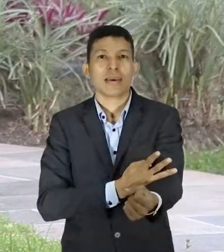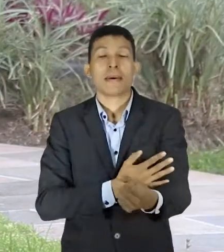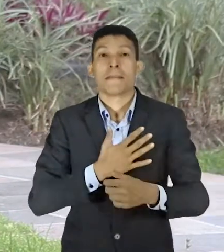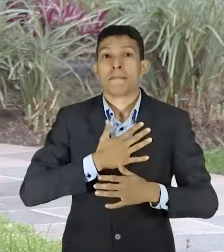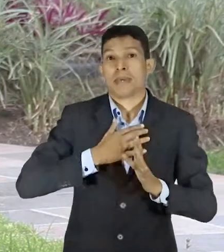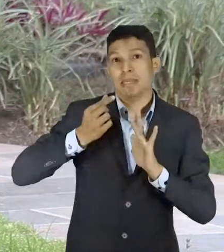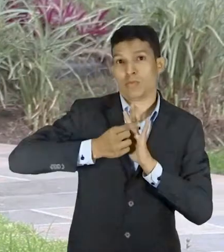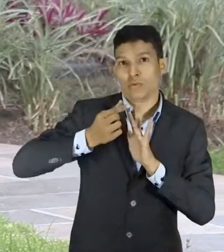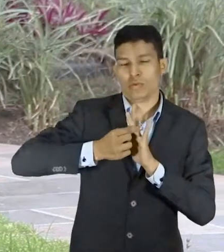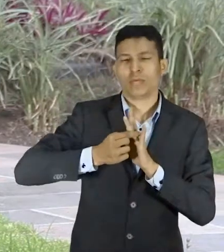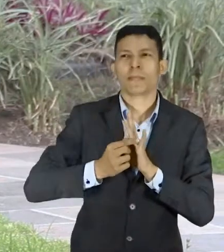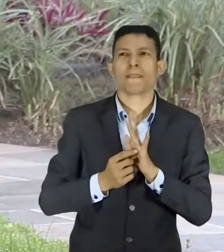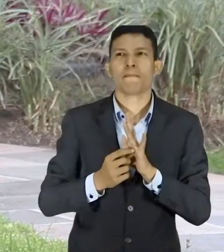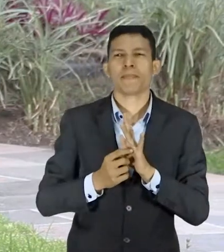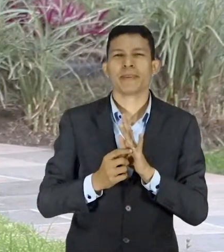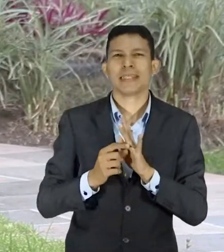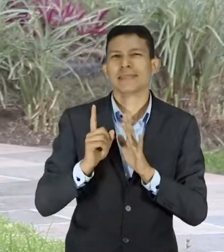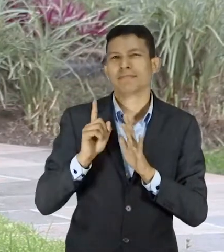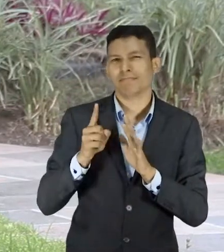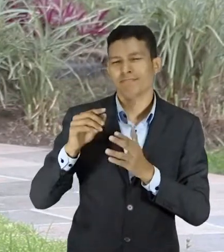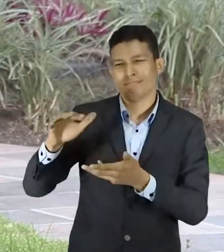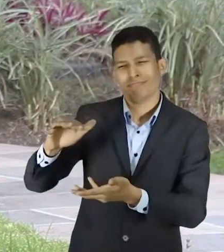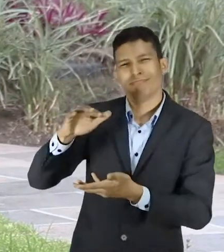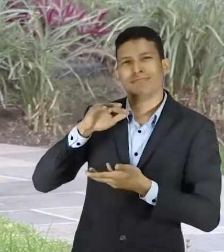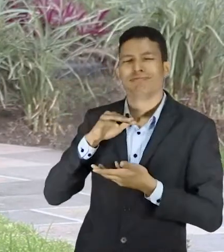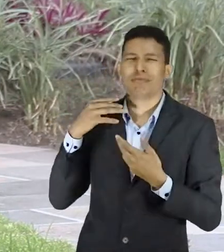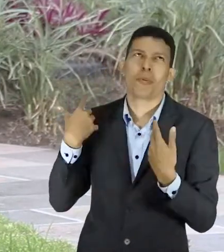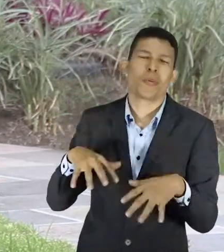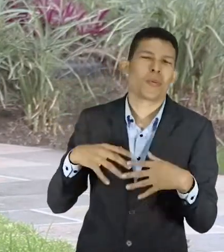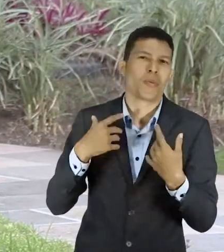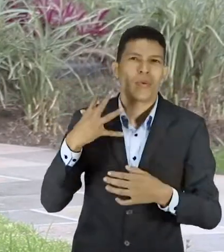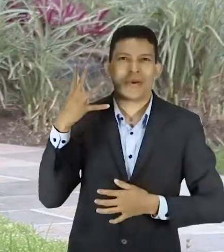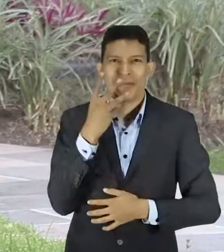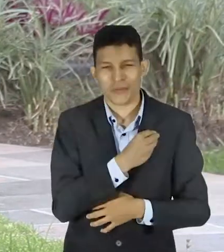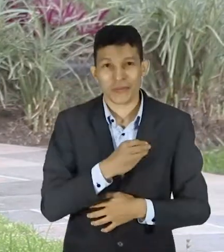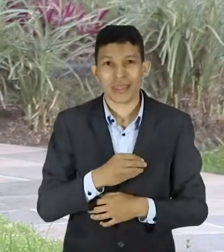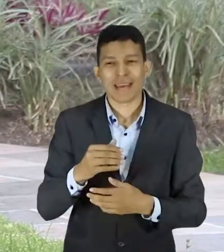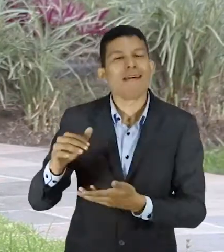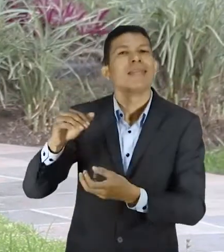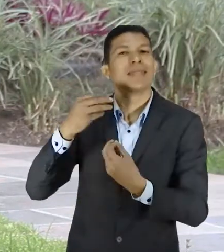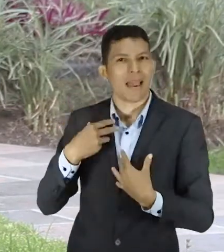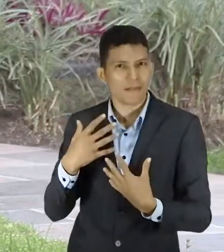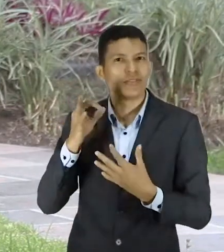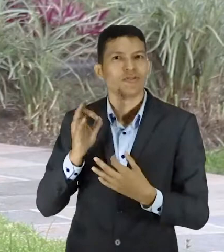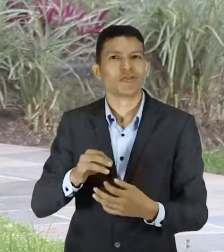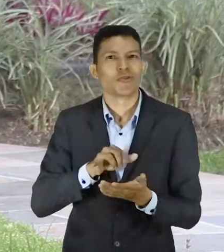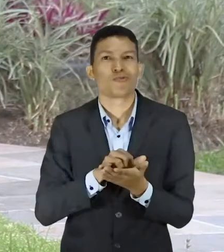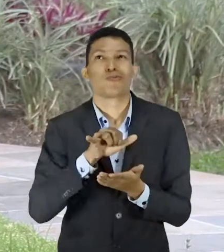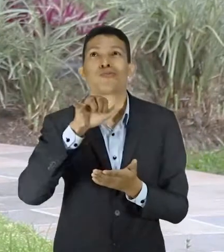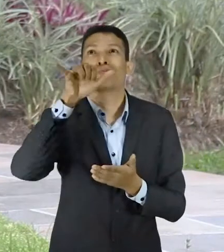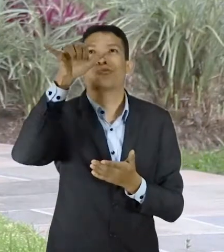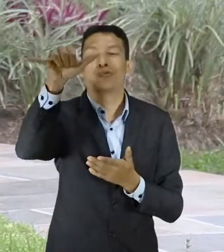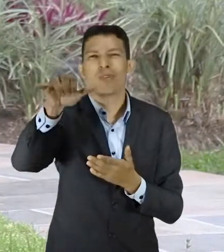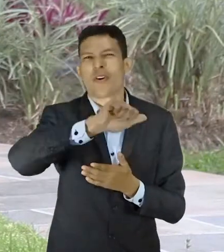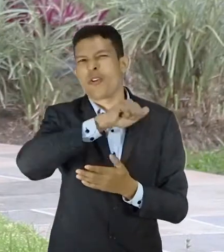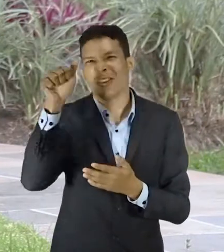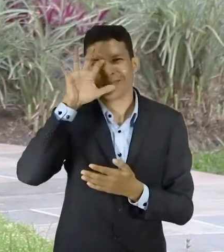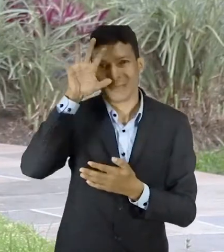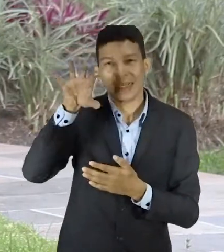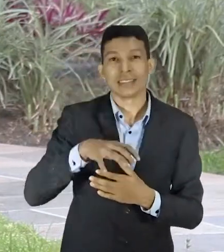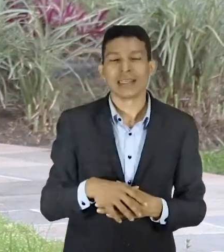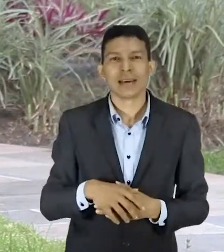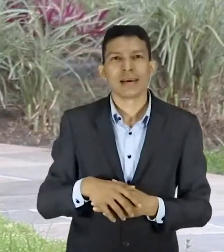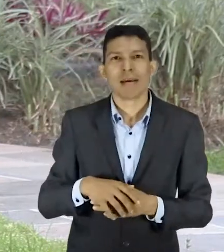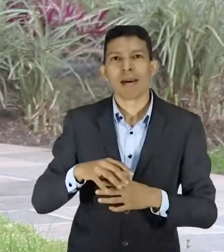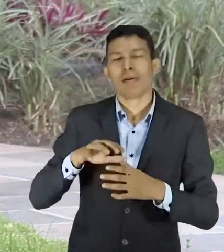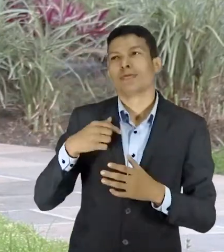mi esposo tuvo un detalle muy bello conmigo, y es que me regaló un viaje. Entonces yo me fui a